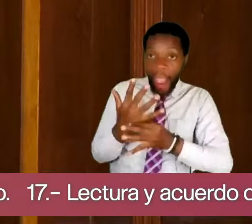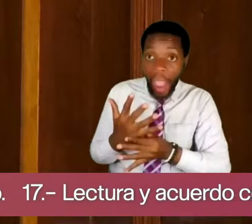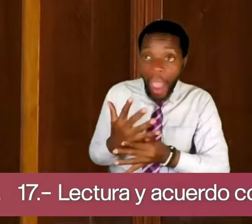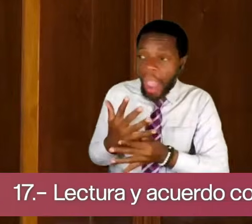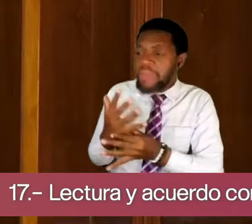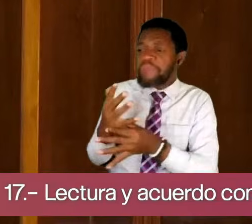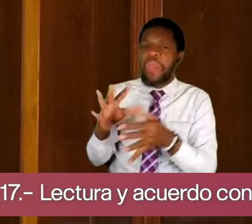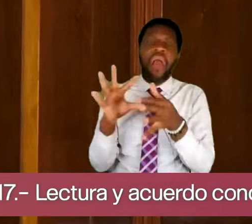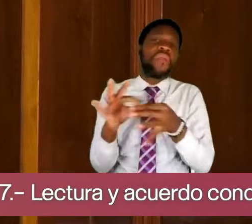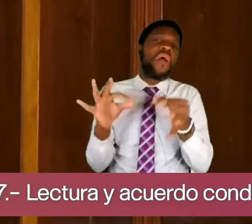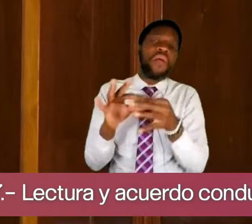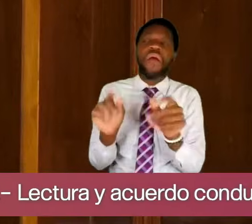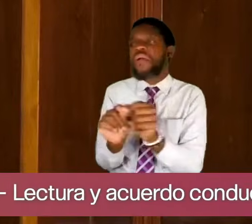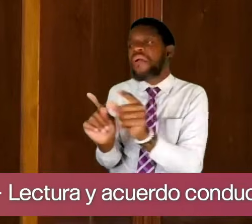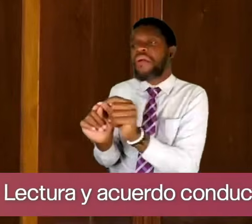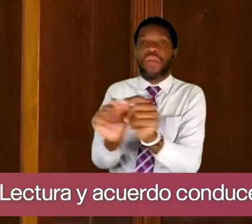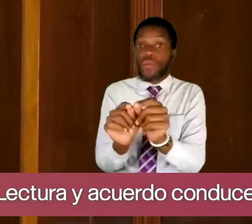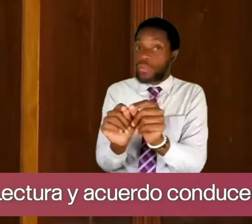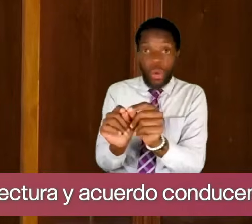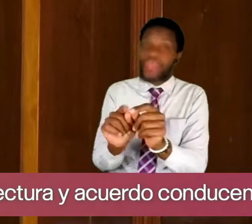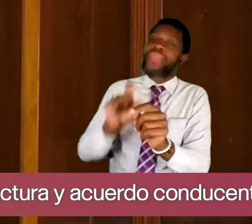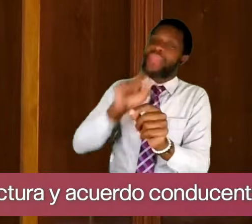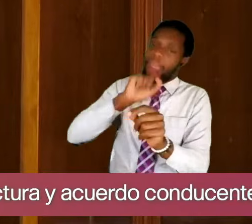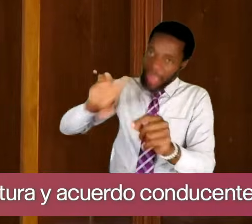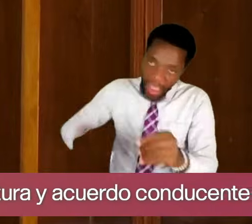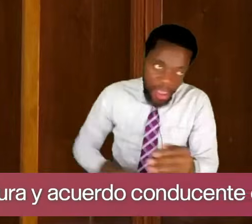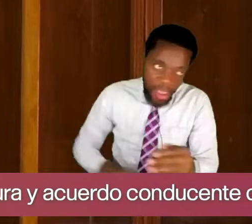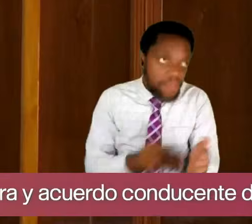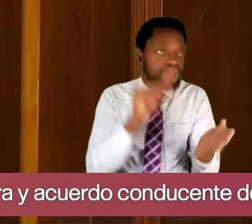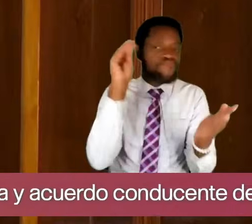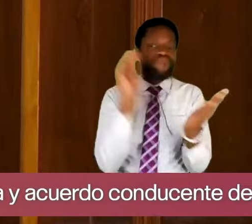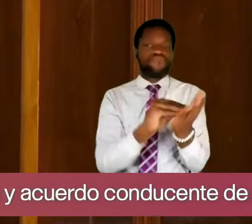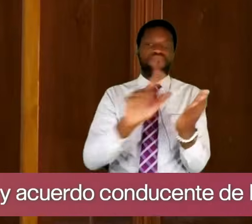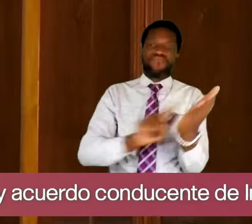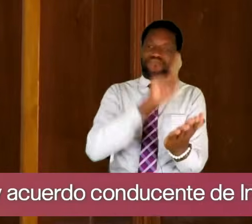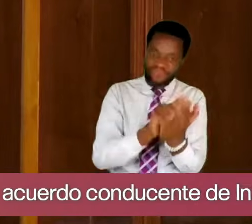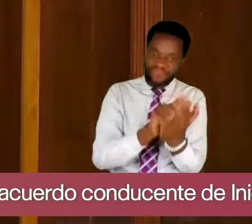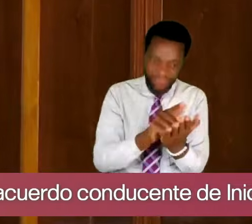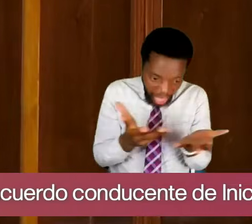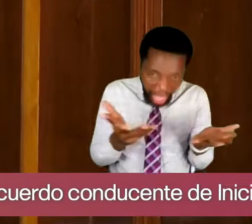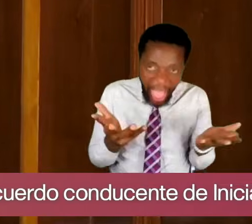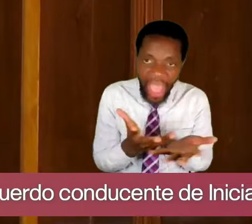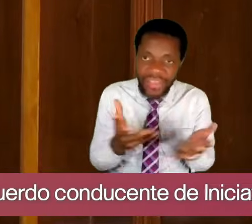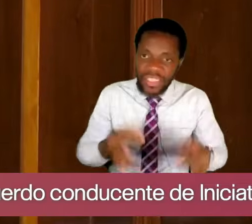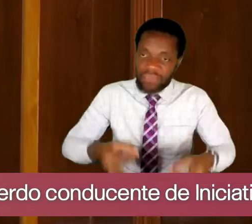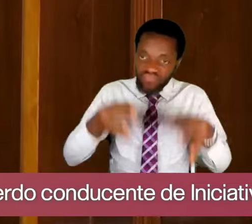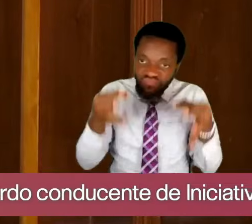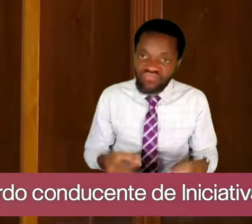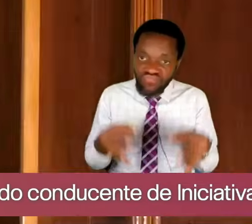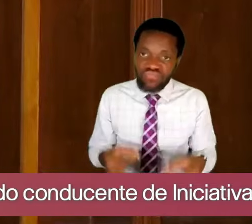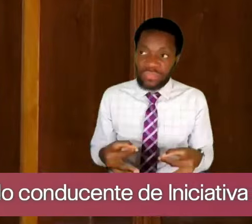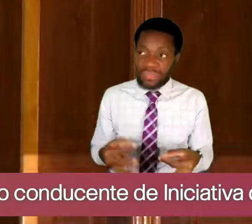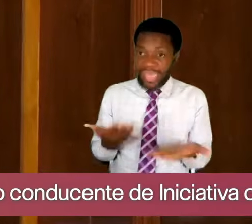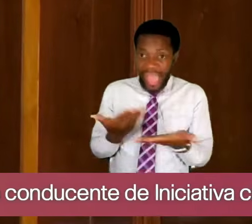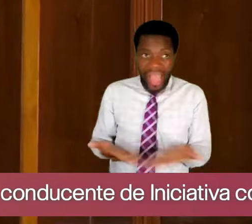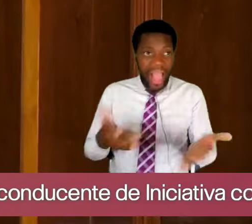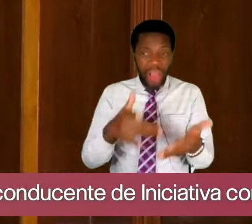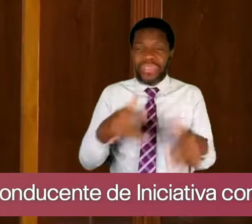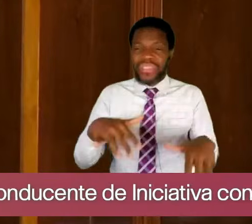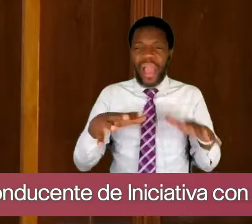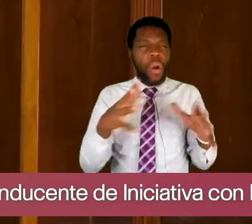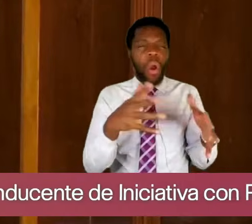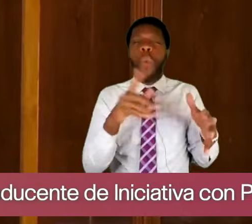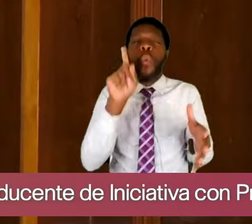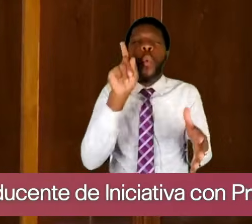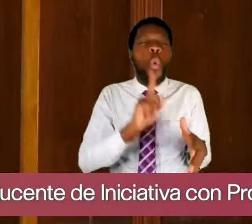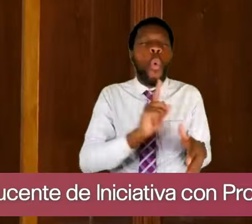traducirse en acciones legislativas concretas. La crisis que vivimos en materia de desaparición y violencia contra